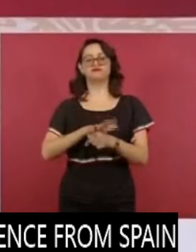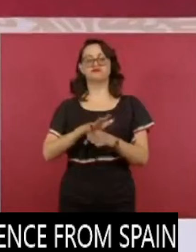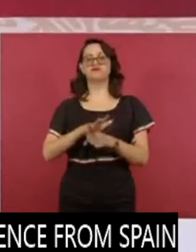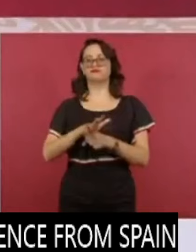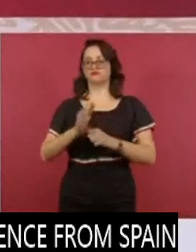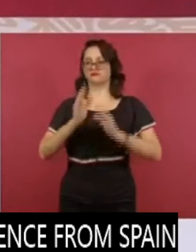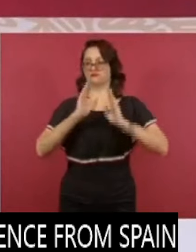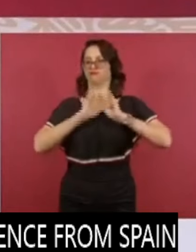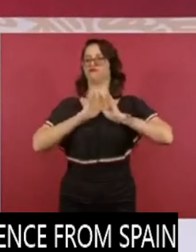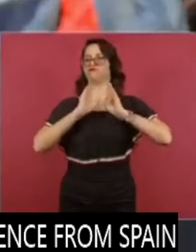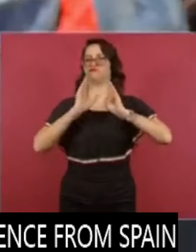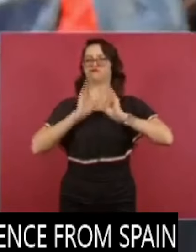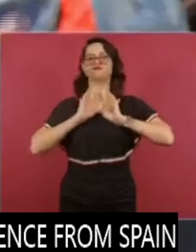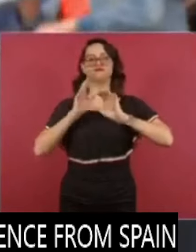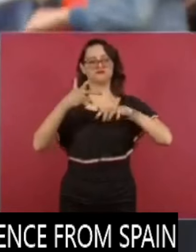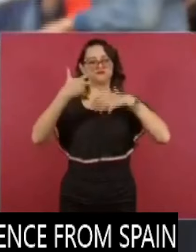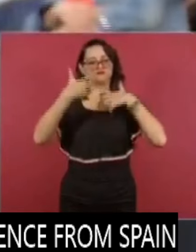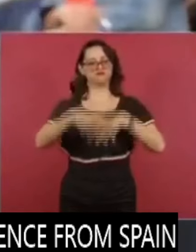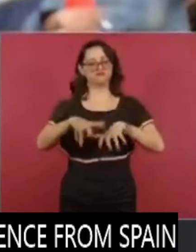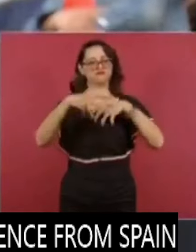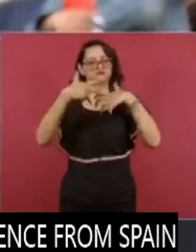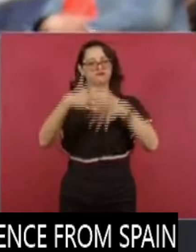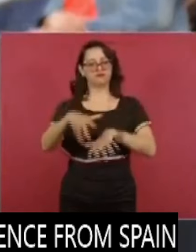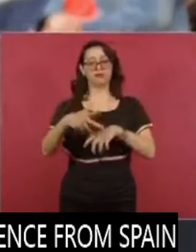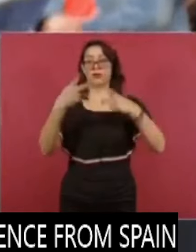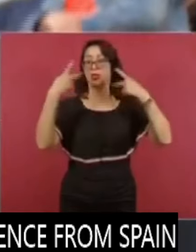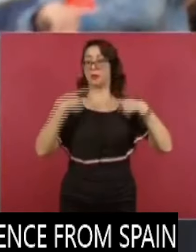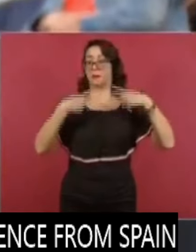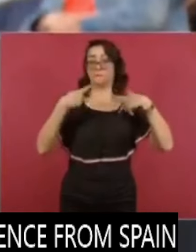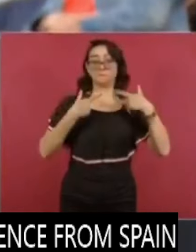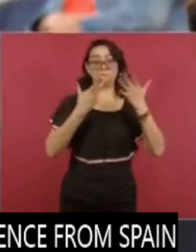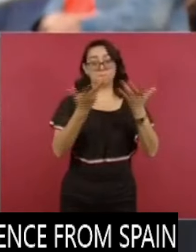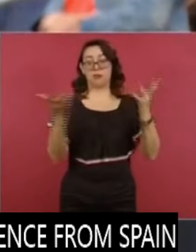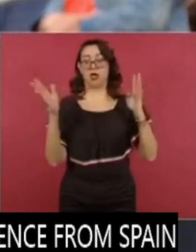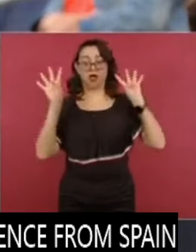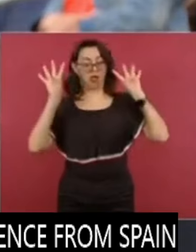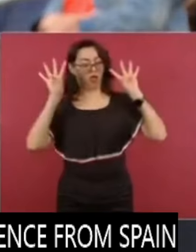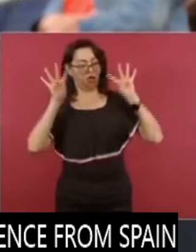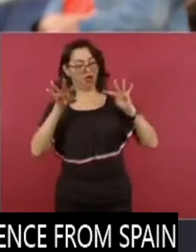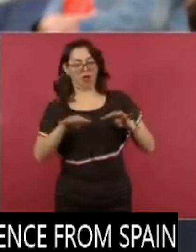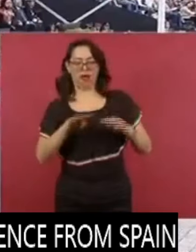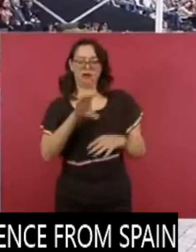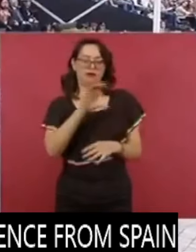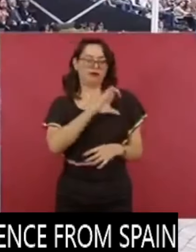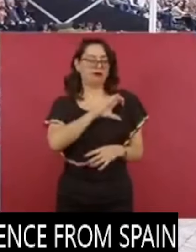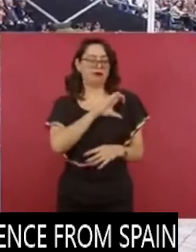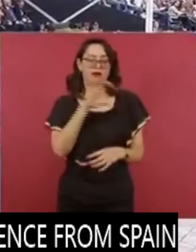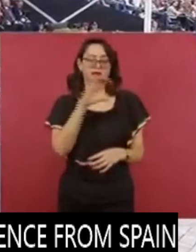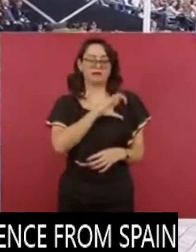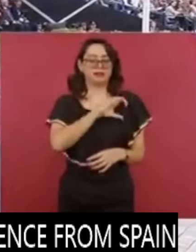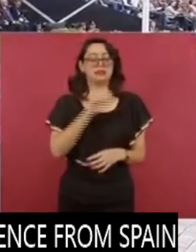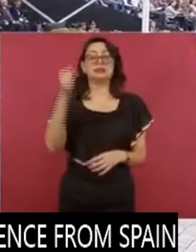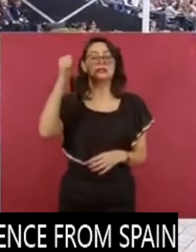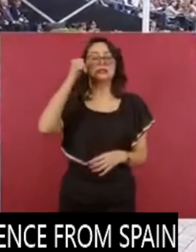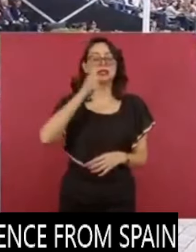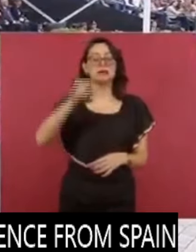desfile, así como las muestras de afecto que recibirán de todos los mexicanos, se cimienten en los recuerdos que